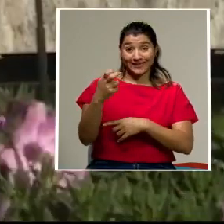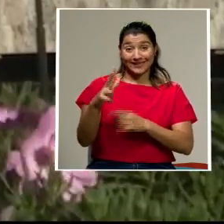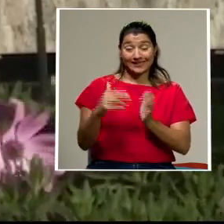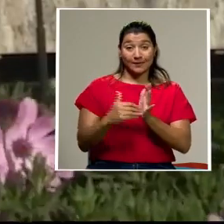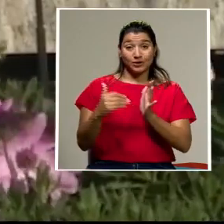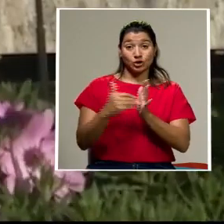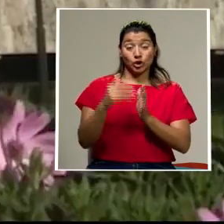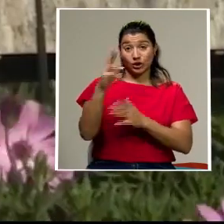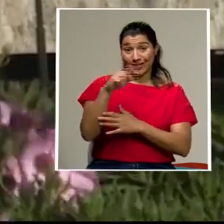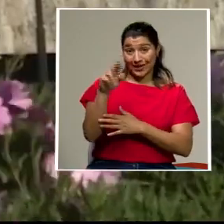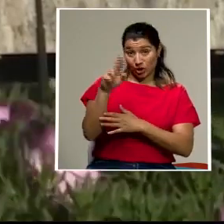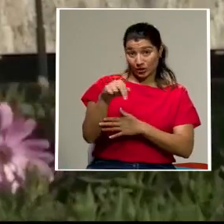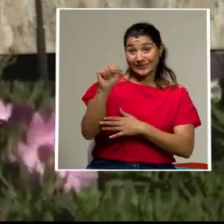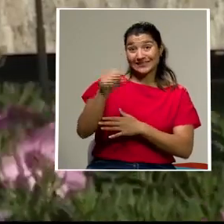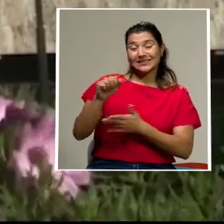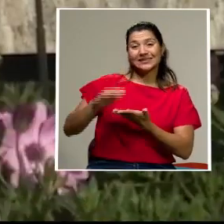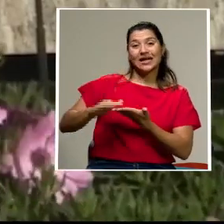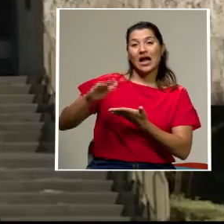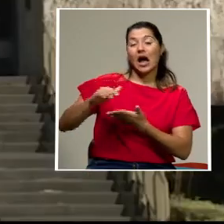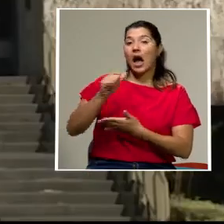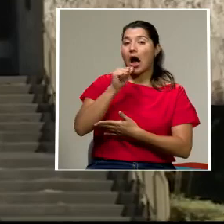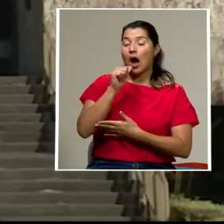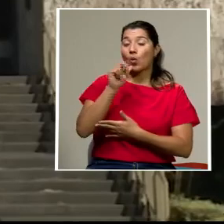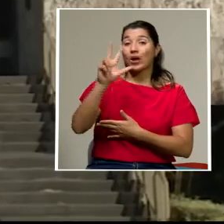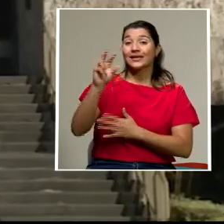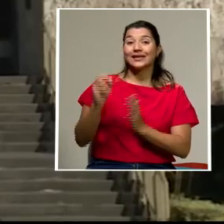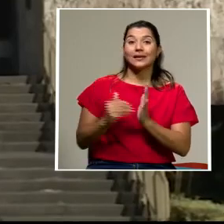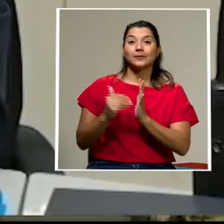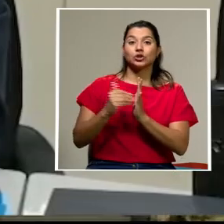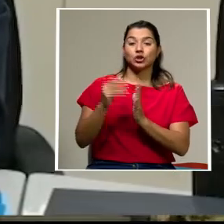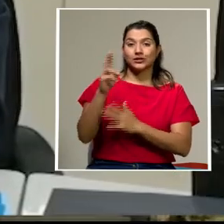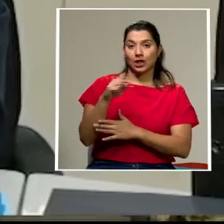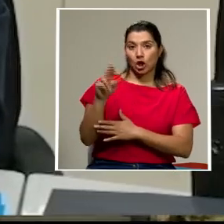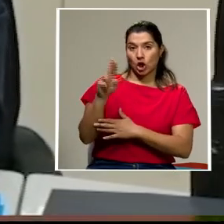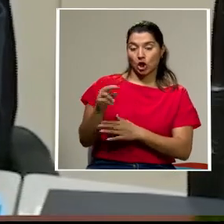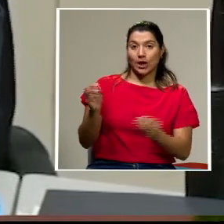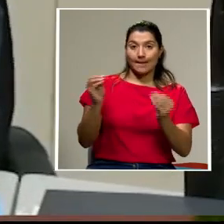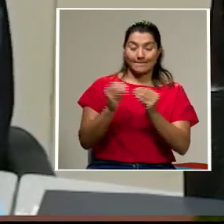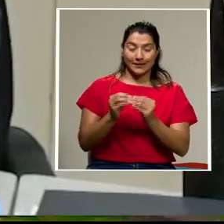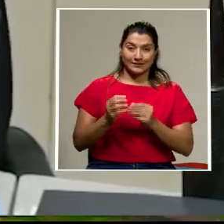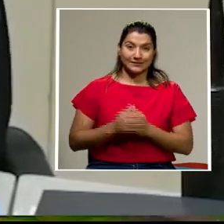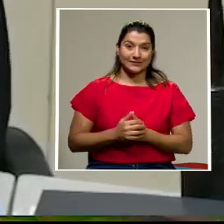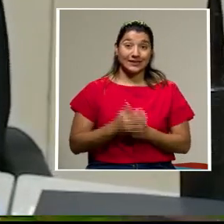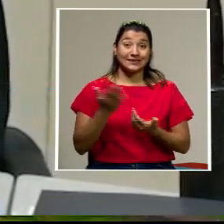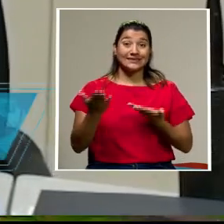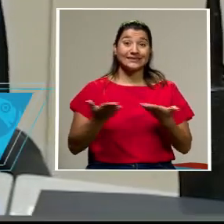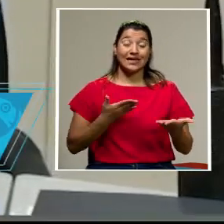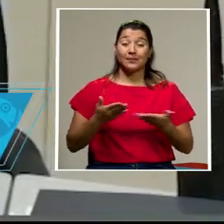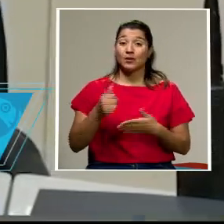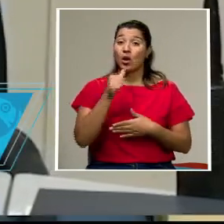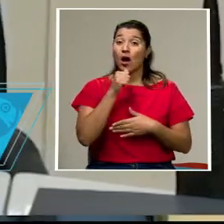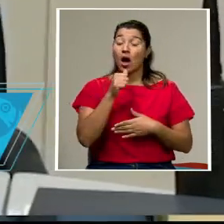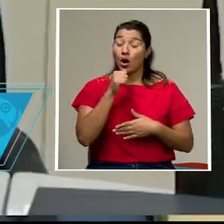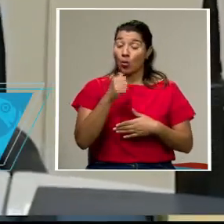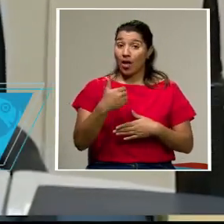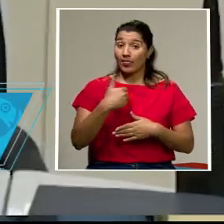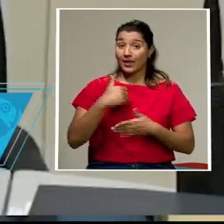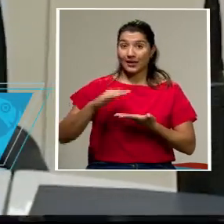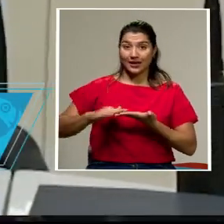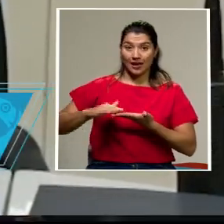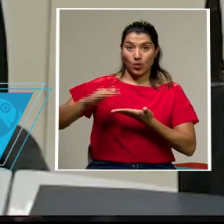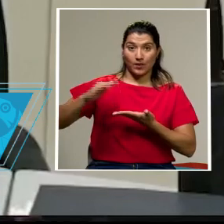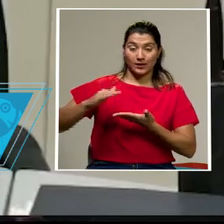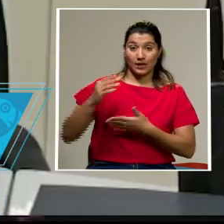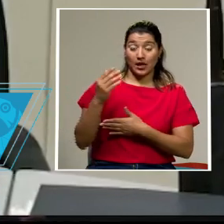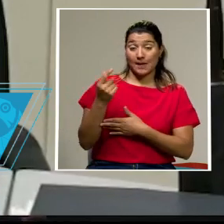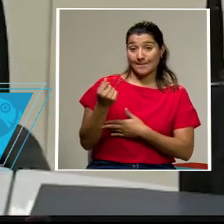Lo que sí aumentó fue en el agua, 30 millones de colones más. El servicio de agua más bien experimenta un aumento,